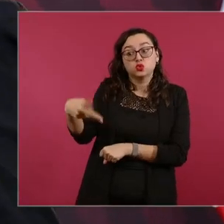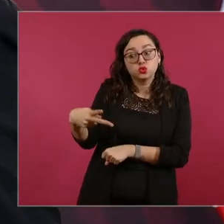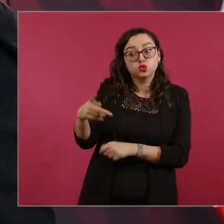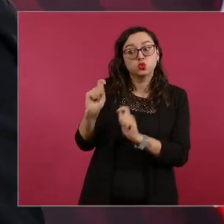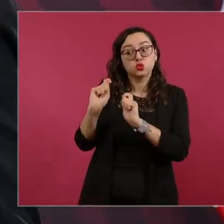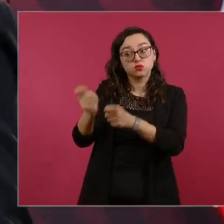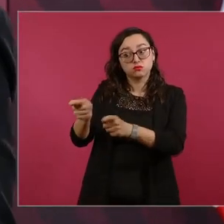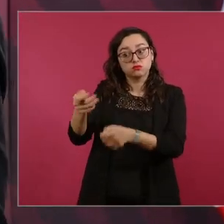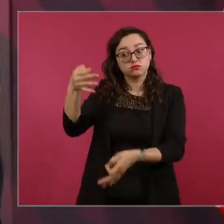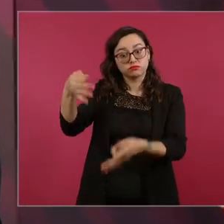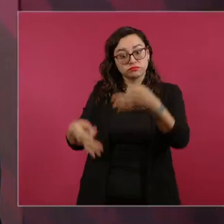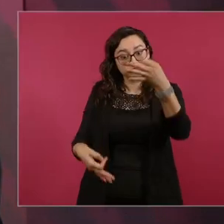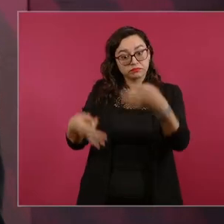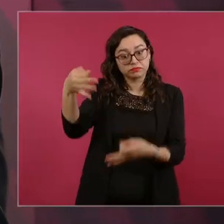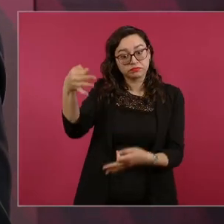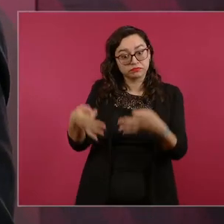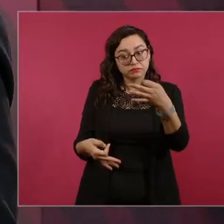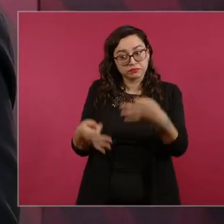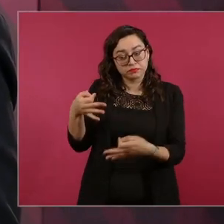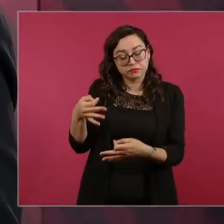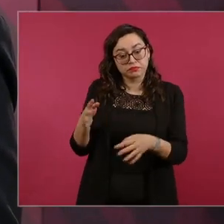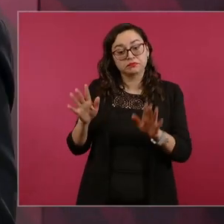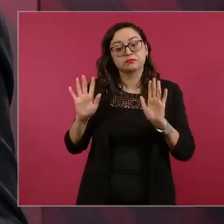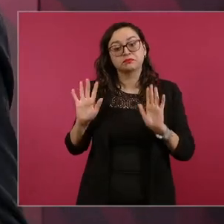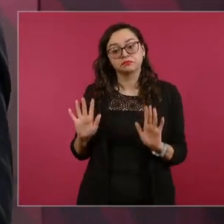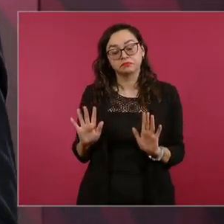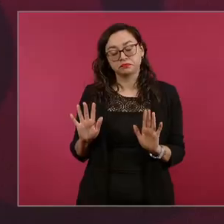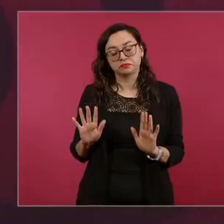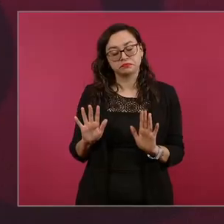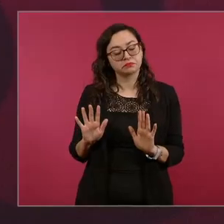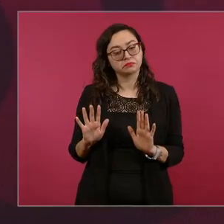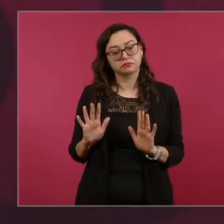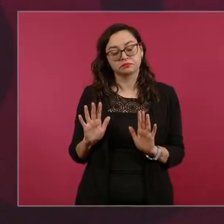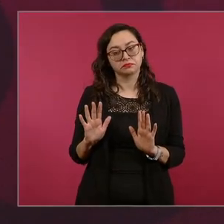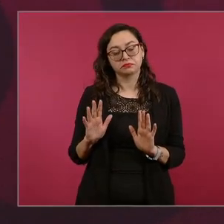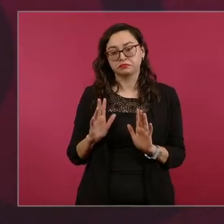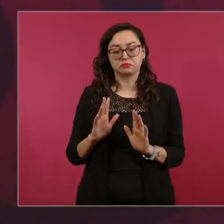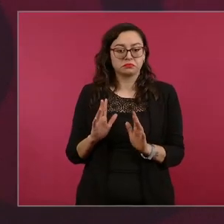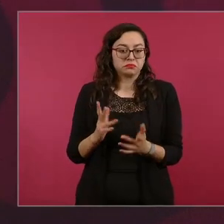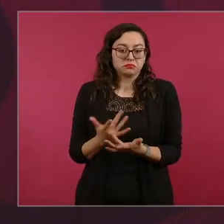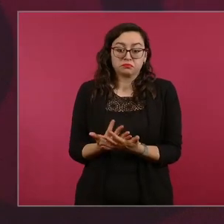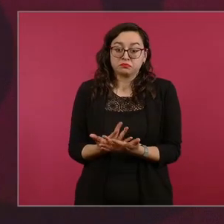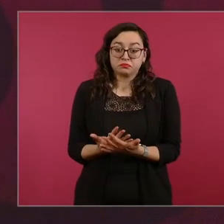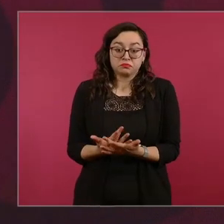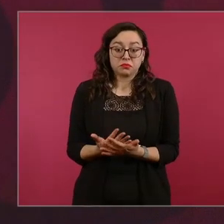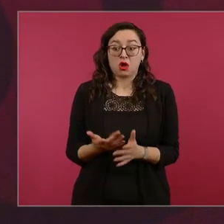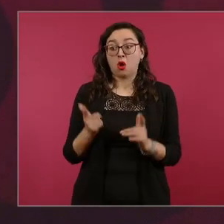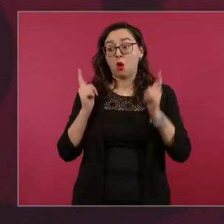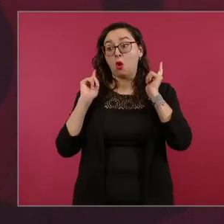lo haga con prontitud,